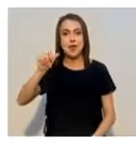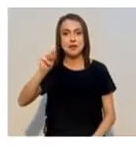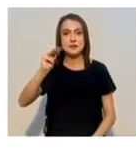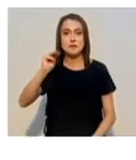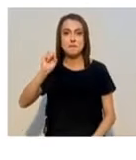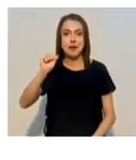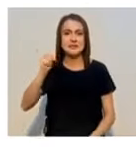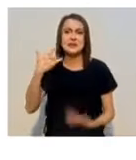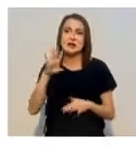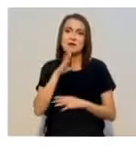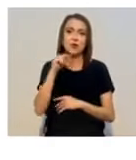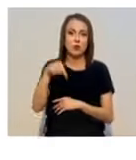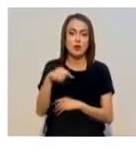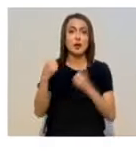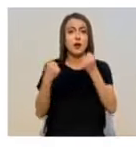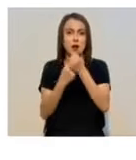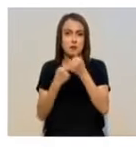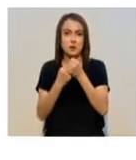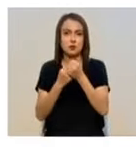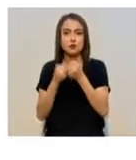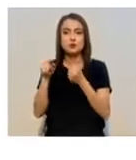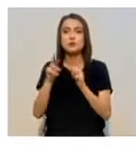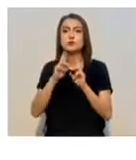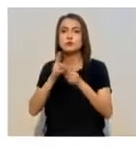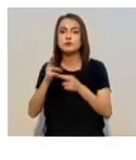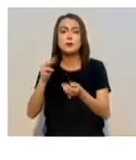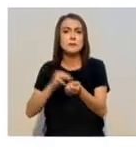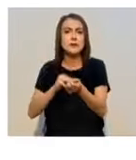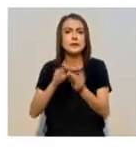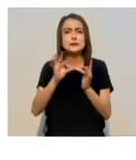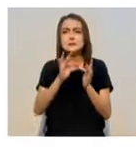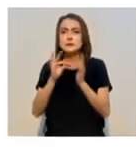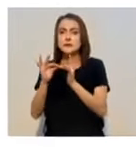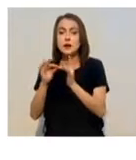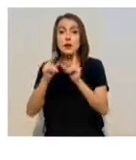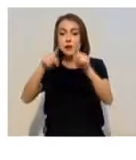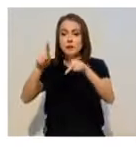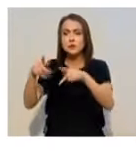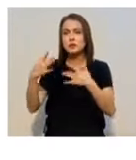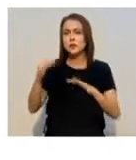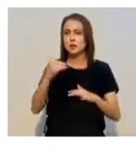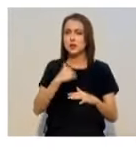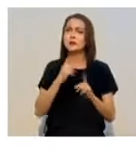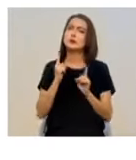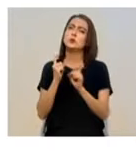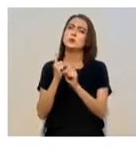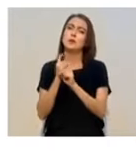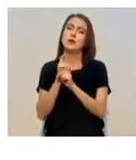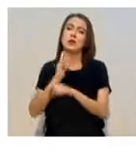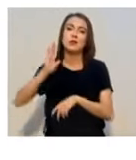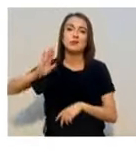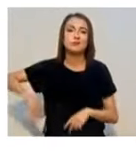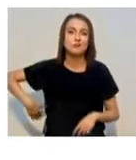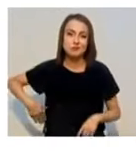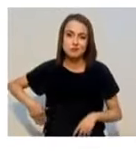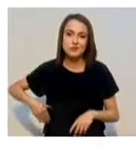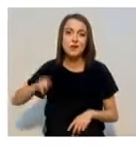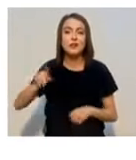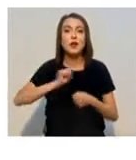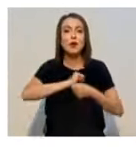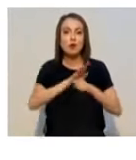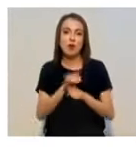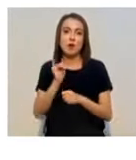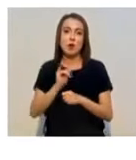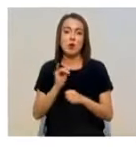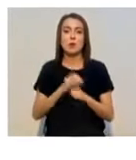que se habló hoy. El apoyo para el diagnóstico de situaciones médicas especiales donde los pacientes presentan complicaciones tardías del COVID-19,